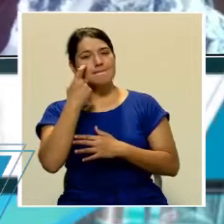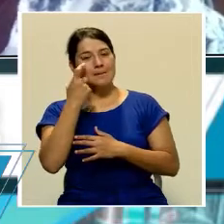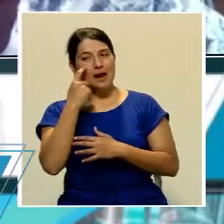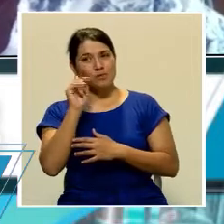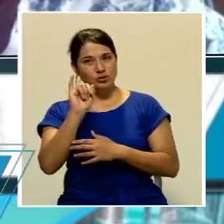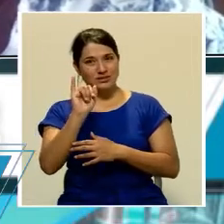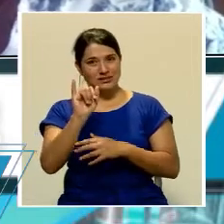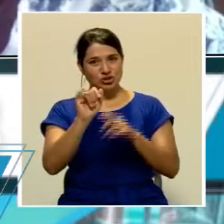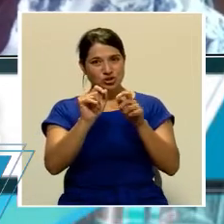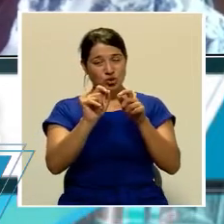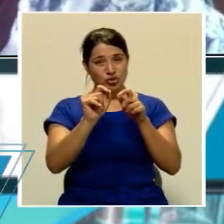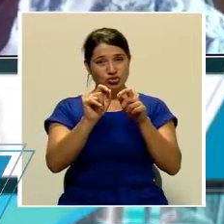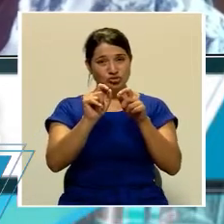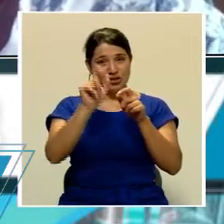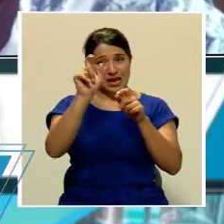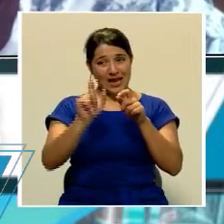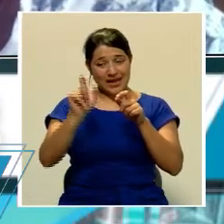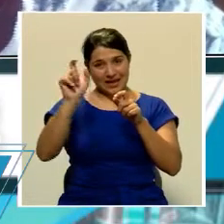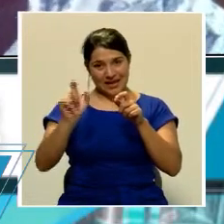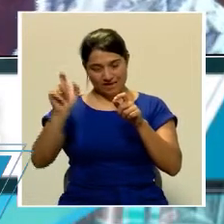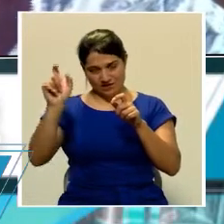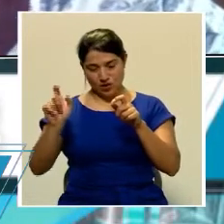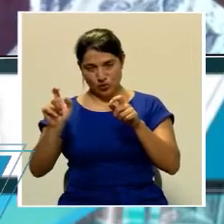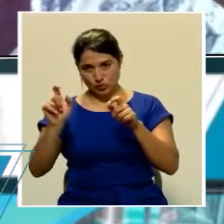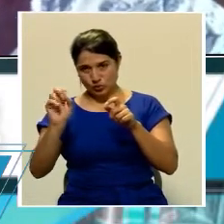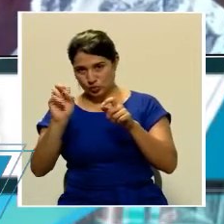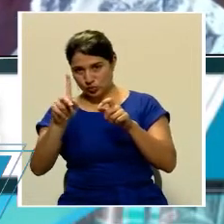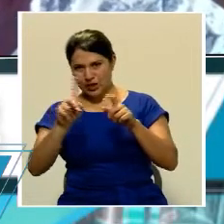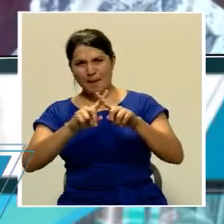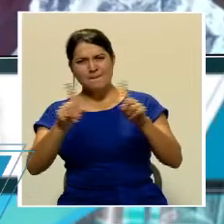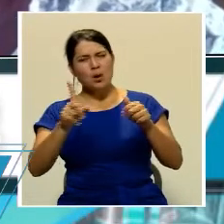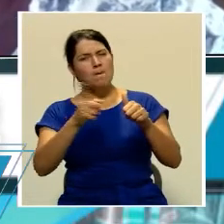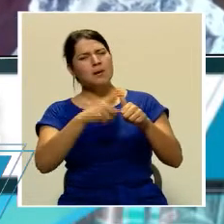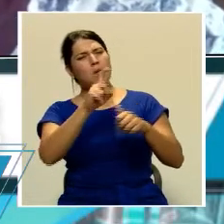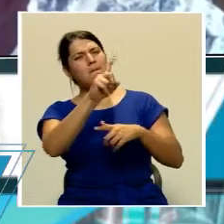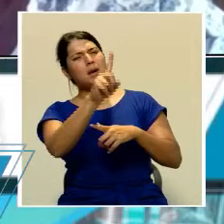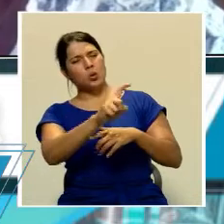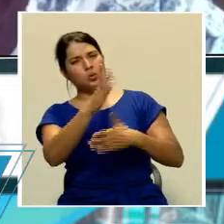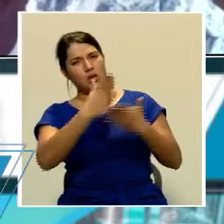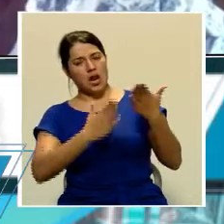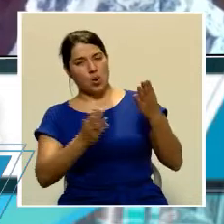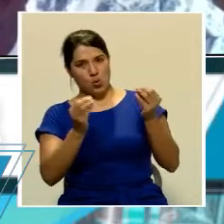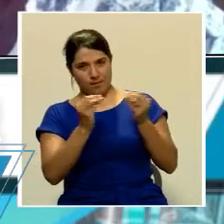parte de esta pregunta que le voy a hacer ahora, que está muy relacionada. Vea,